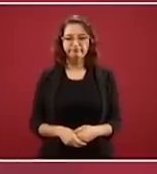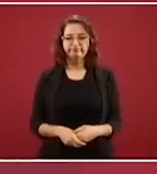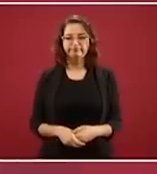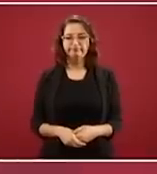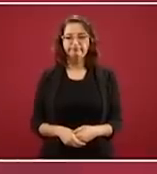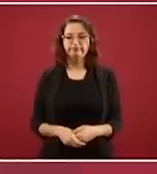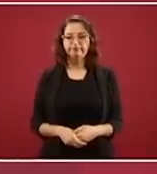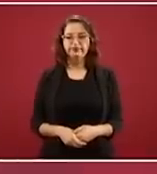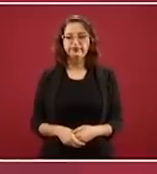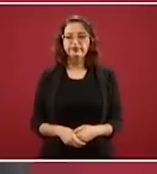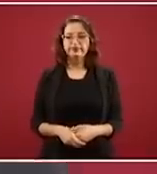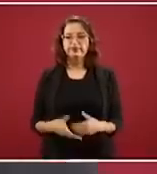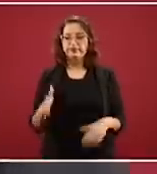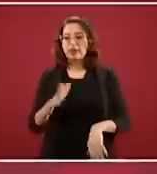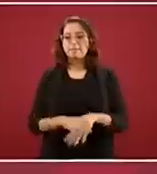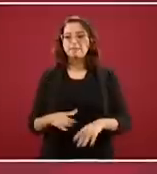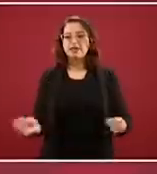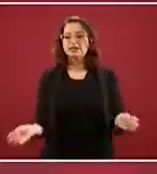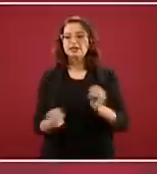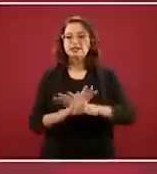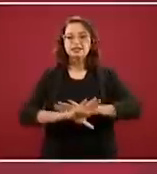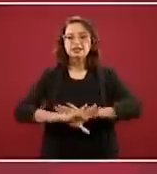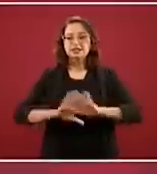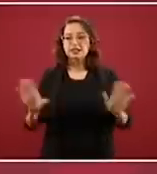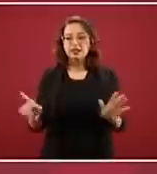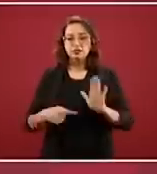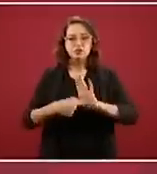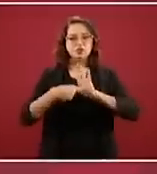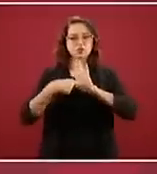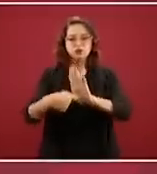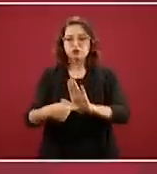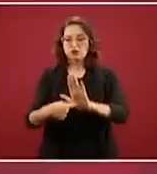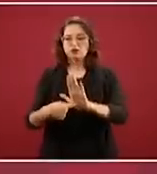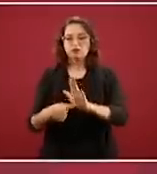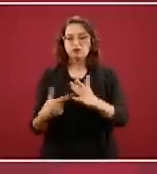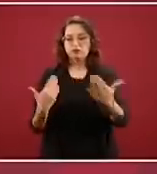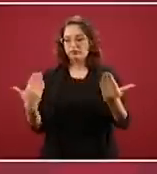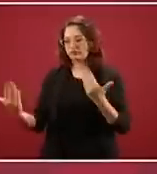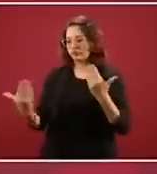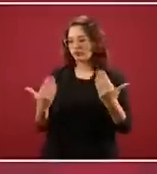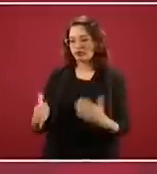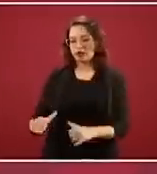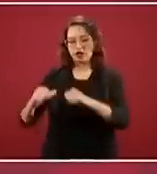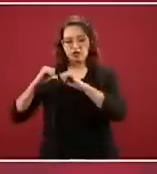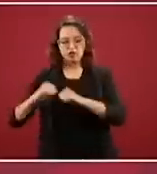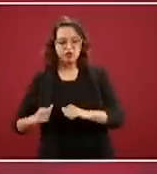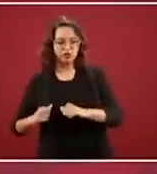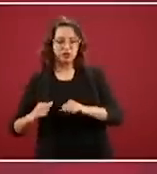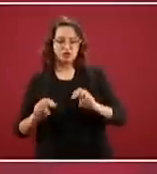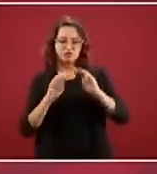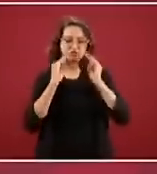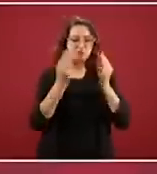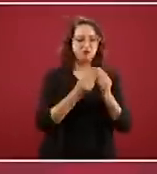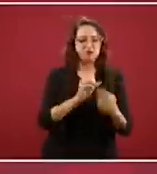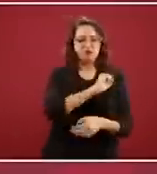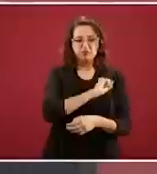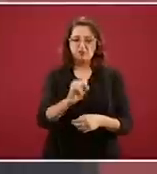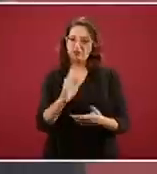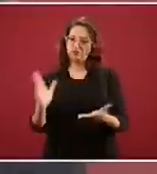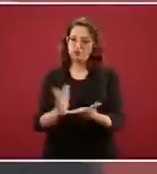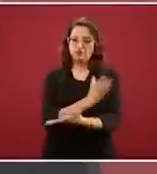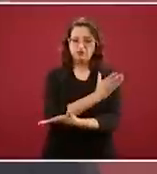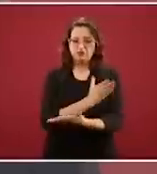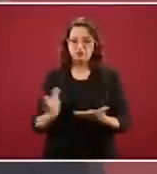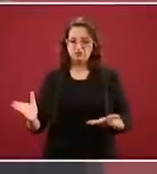exista muy claramente una línea divisoria entre autoridad y delincuencia. Si se le